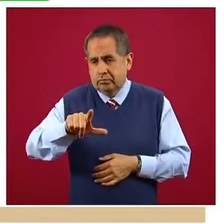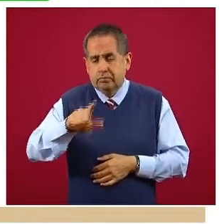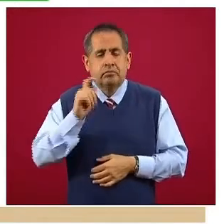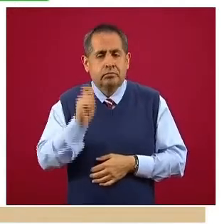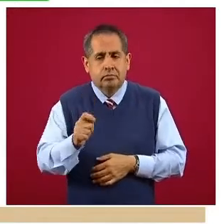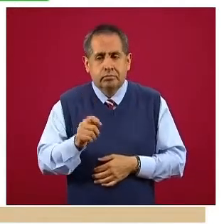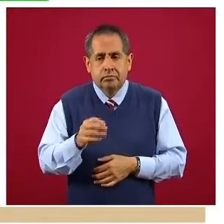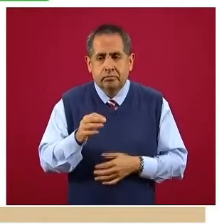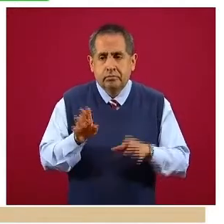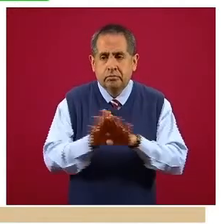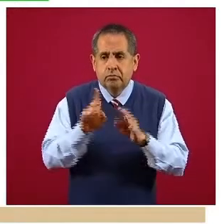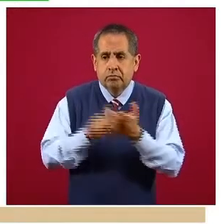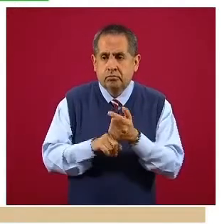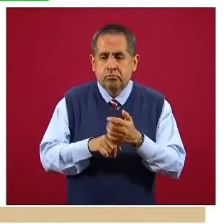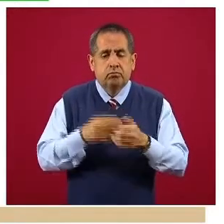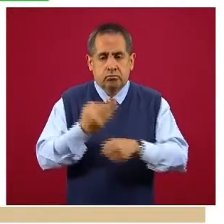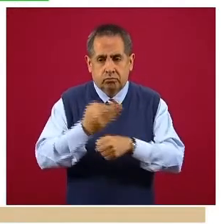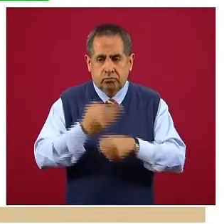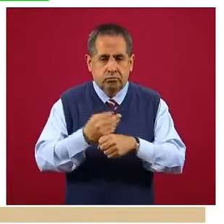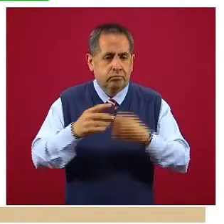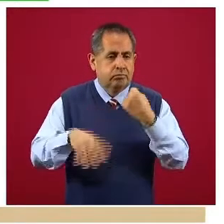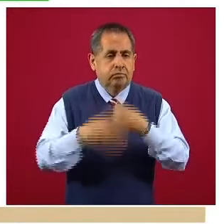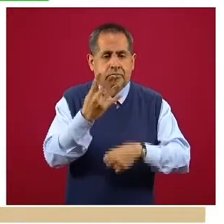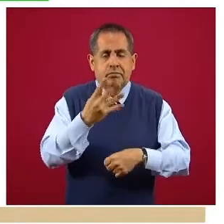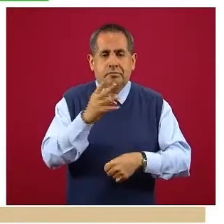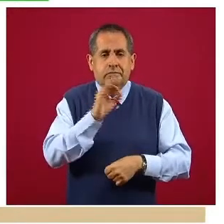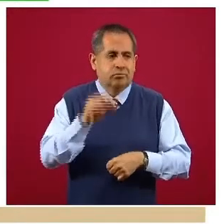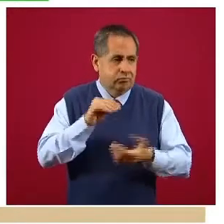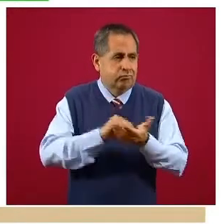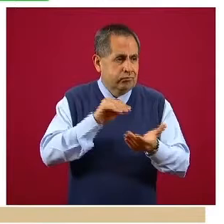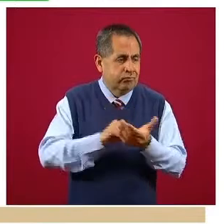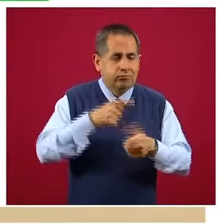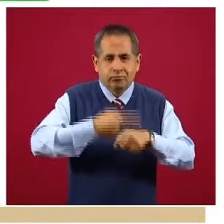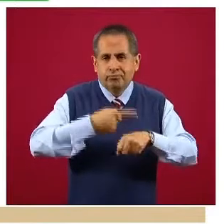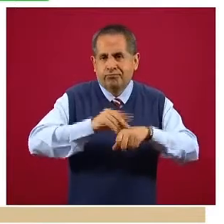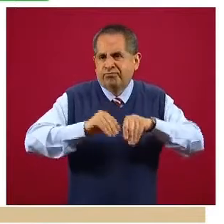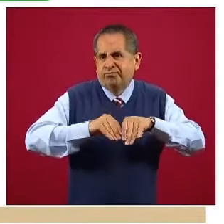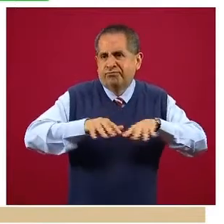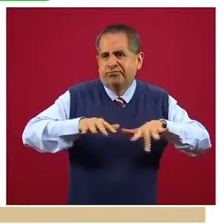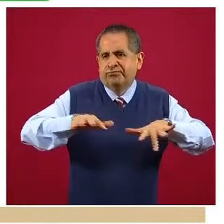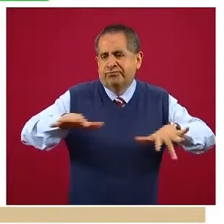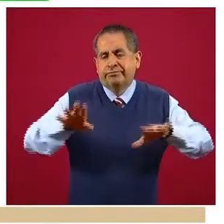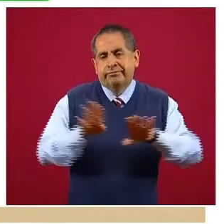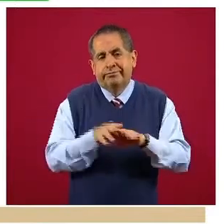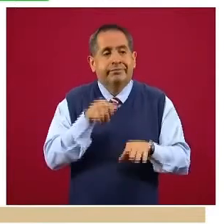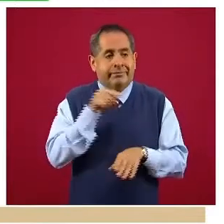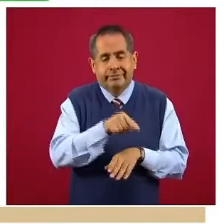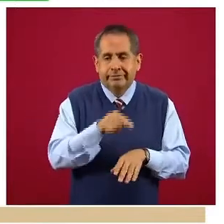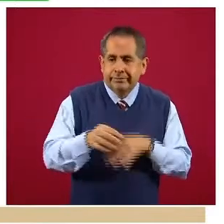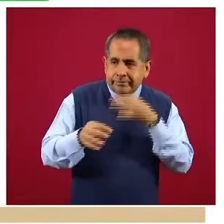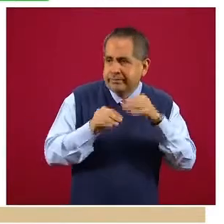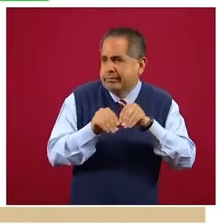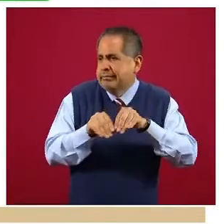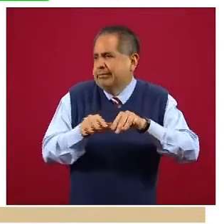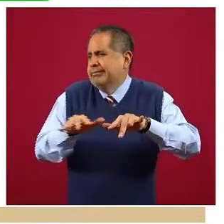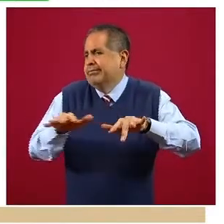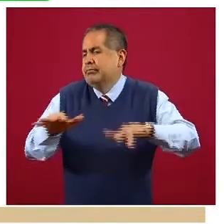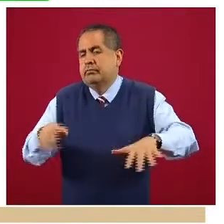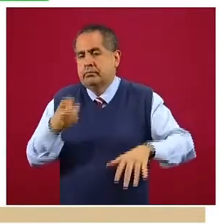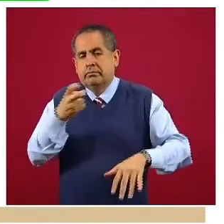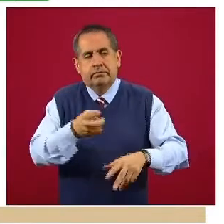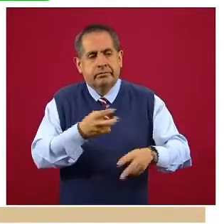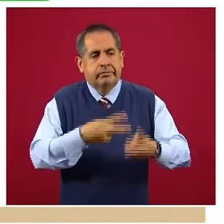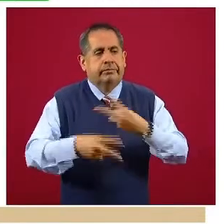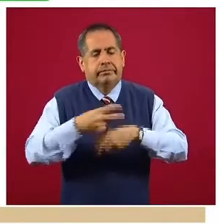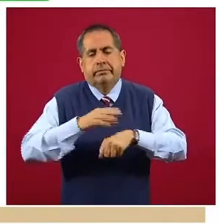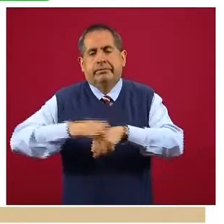49,467, son las que conforman la epidemia activa en México y que por lo tanto pueden todavía constituirse en el